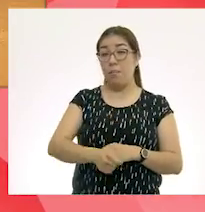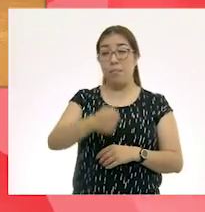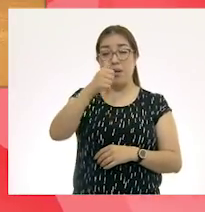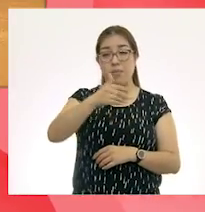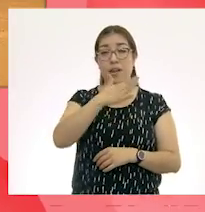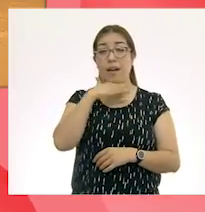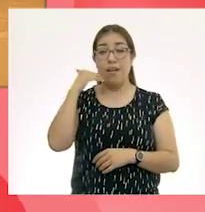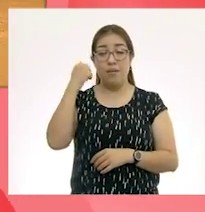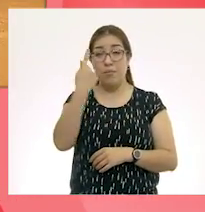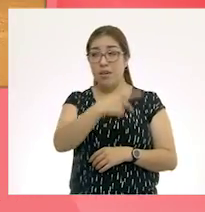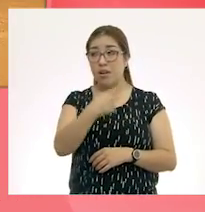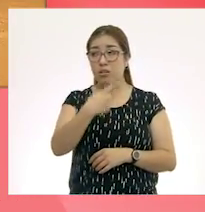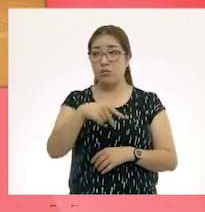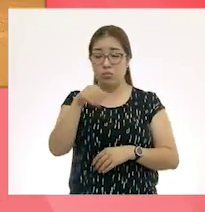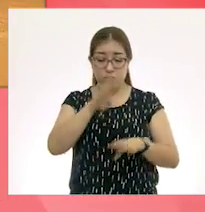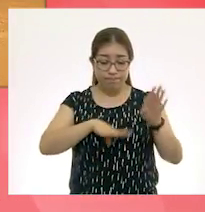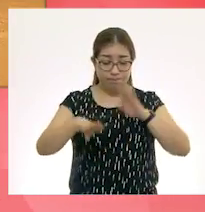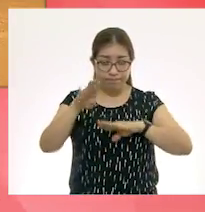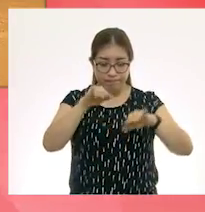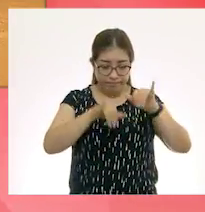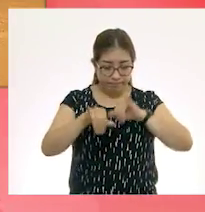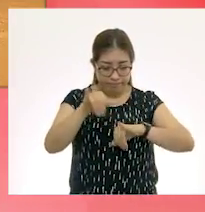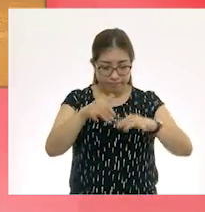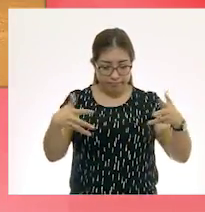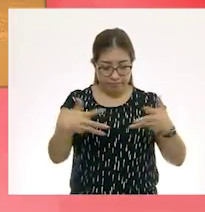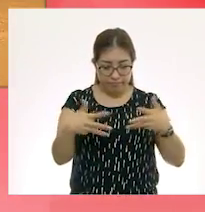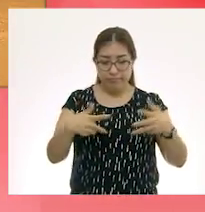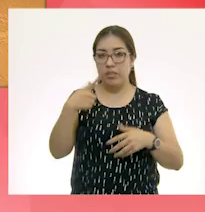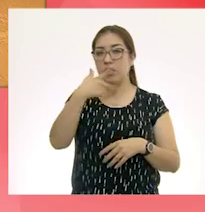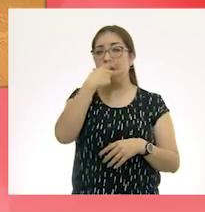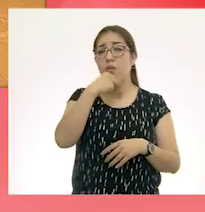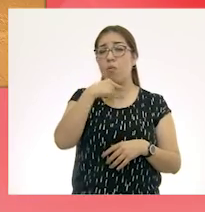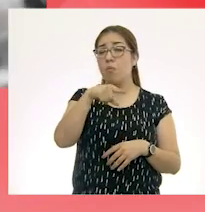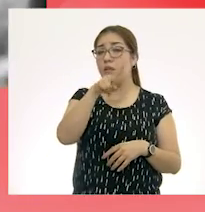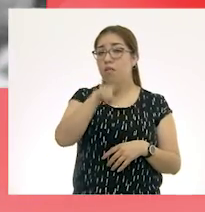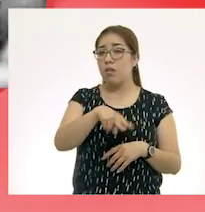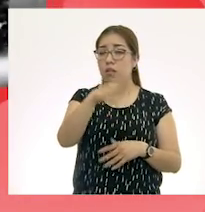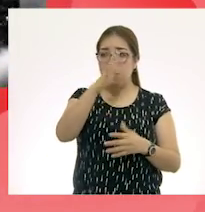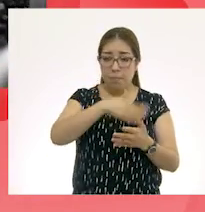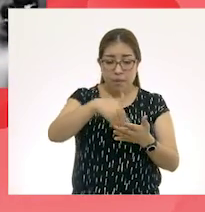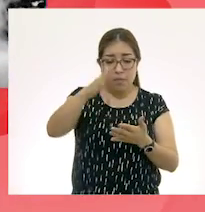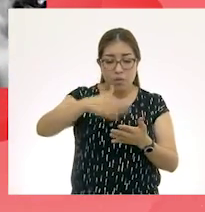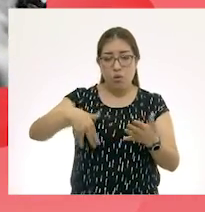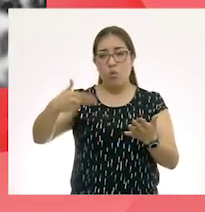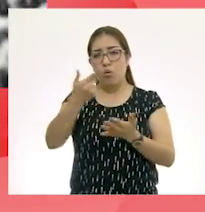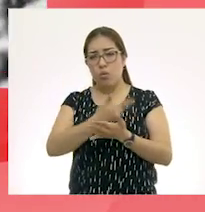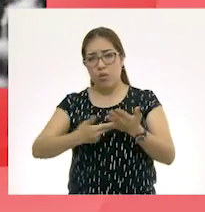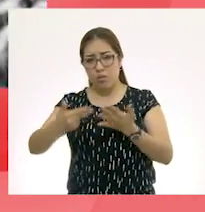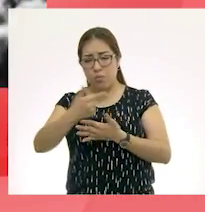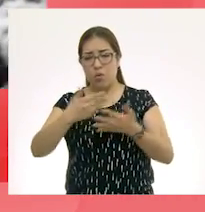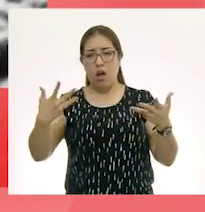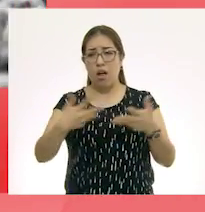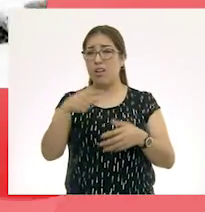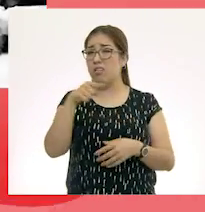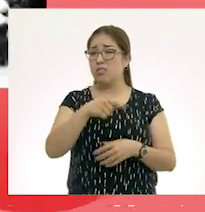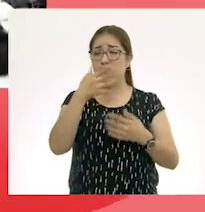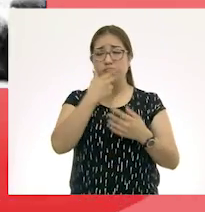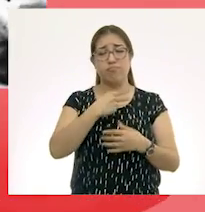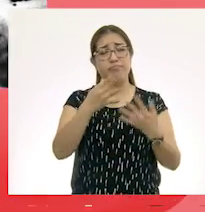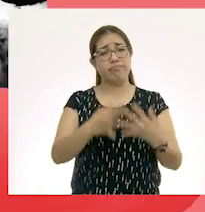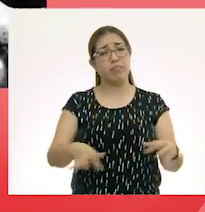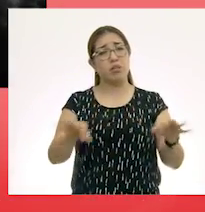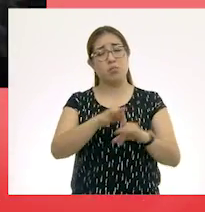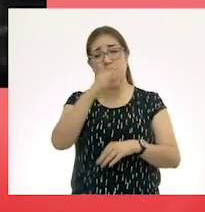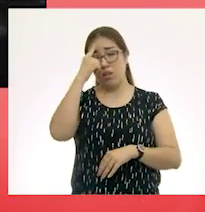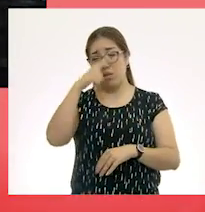Alemania. Fernando Xmol era un pintor, un dibujante. Era importantísimo para